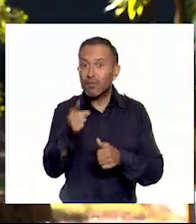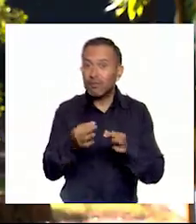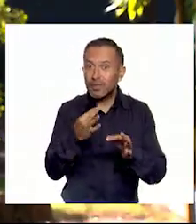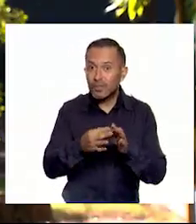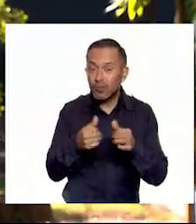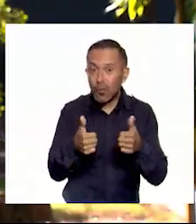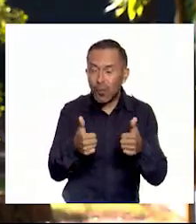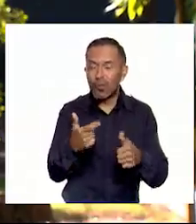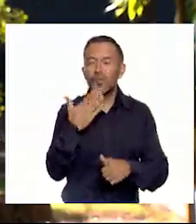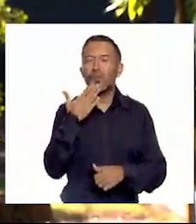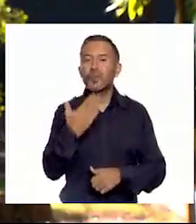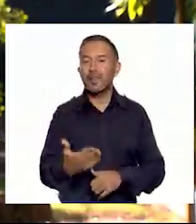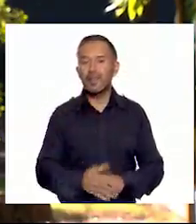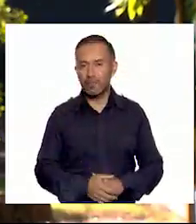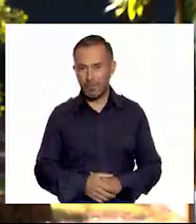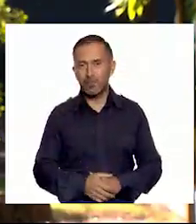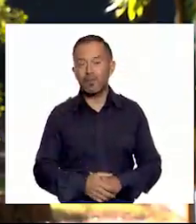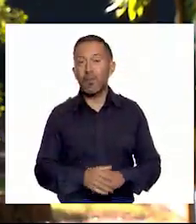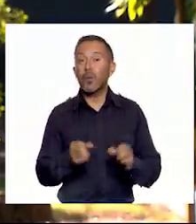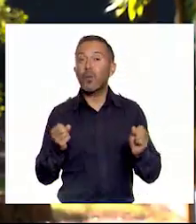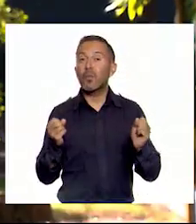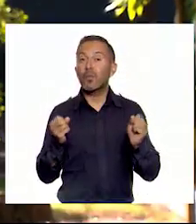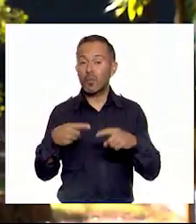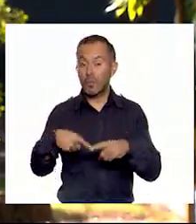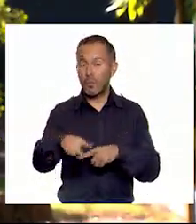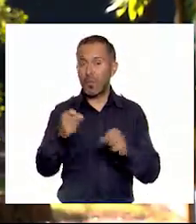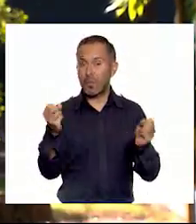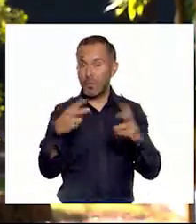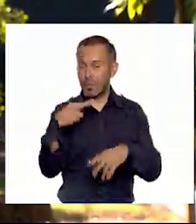bien! ¡Nos vemos pronto!